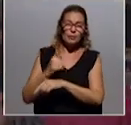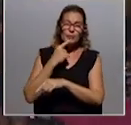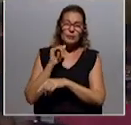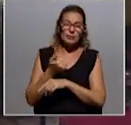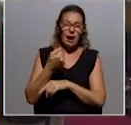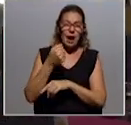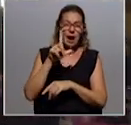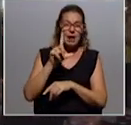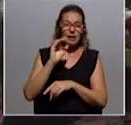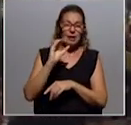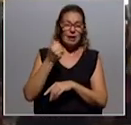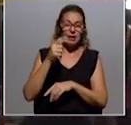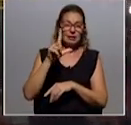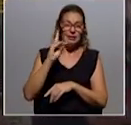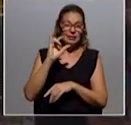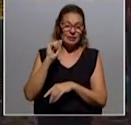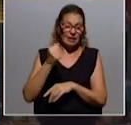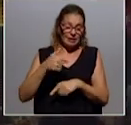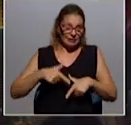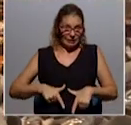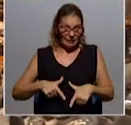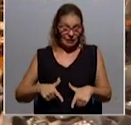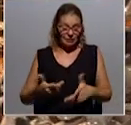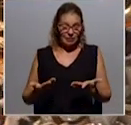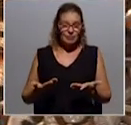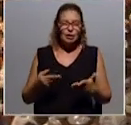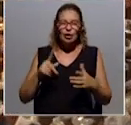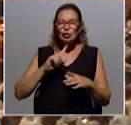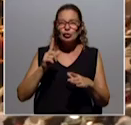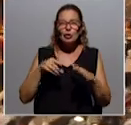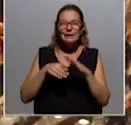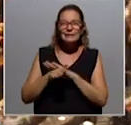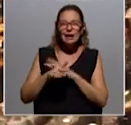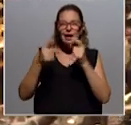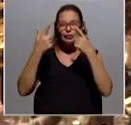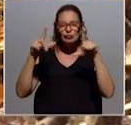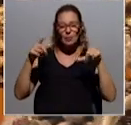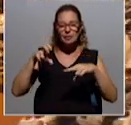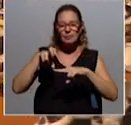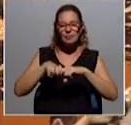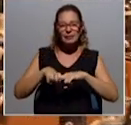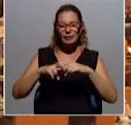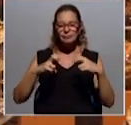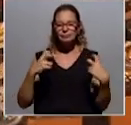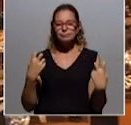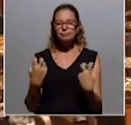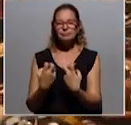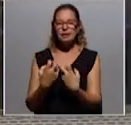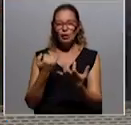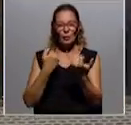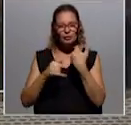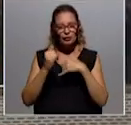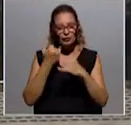la alcaldía, la intendencia de Seúl, pero en todas las entradas de los shopping encuentras mesas instaladas donde puedes encontrar en esos